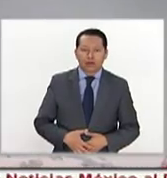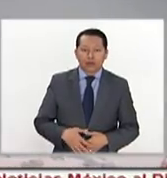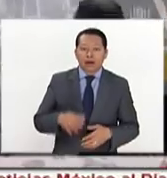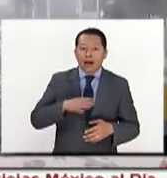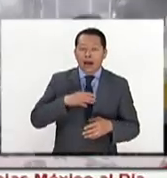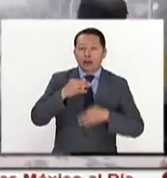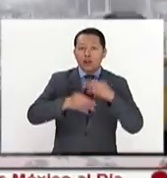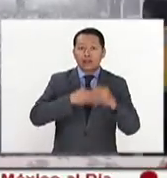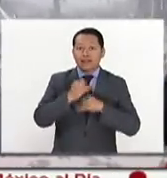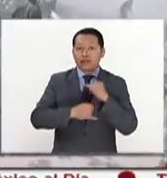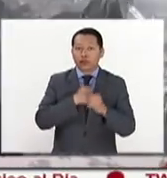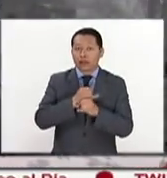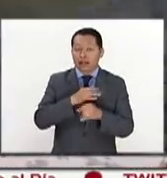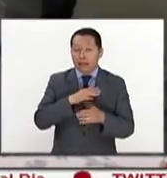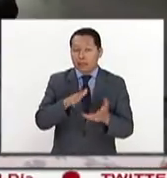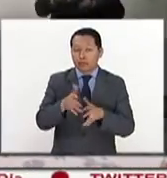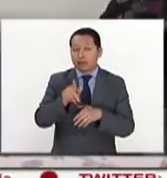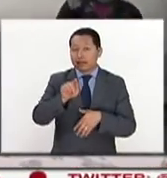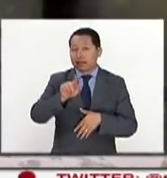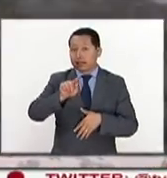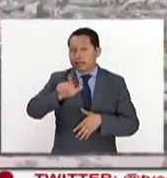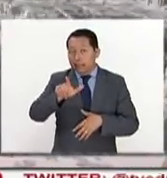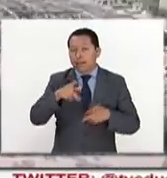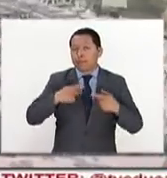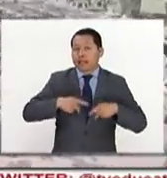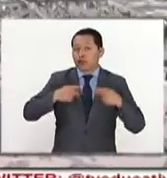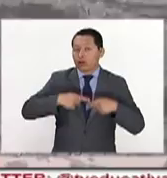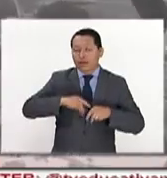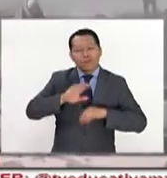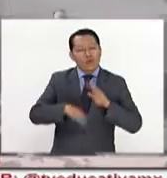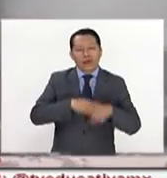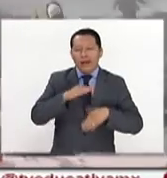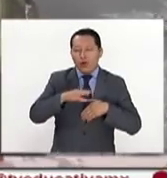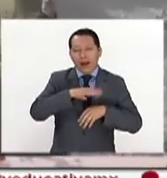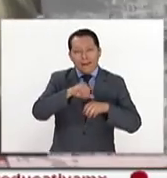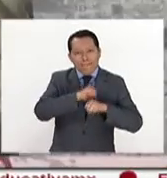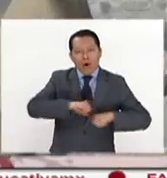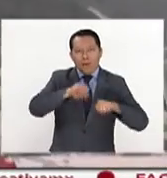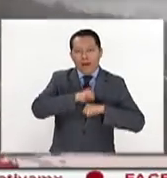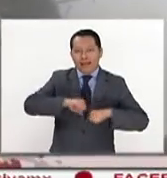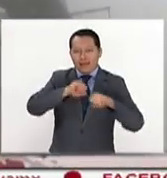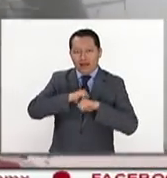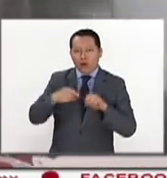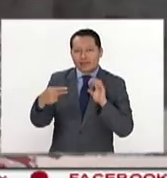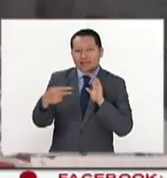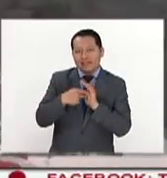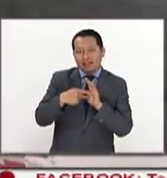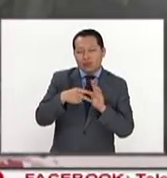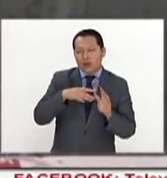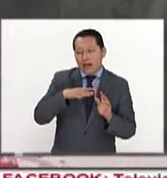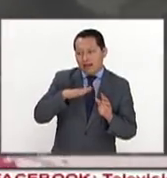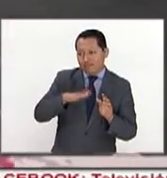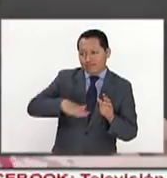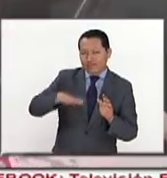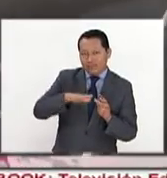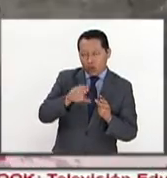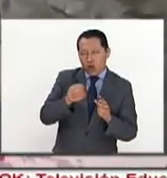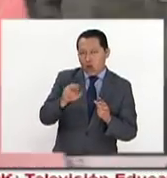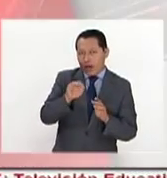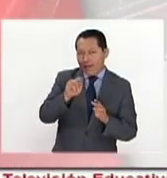En noticias internacionales, al menos 77 civiles murieron en bombardeos del régimen sirio en la región de Ghouta